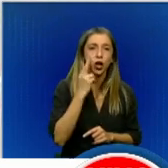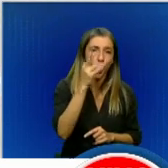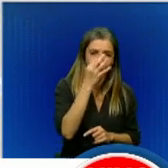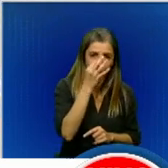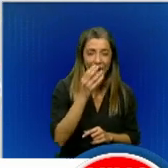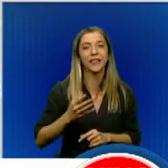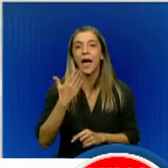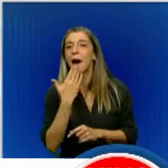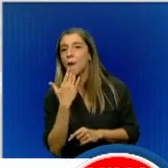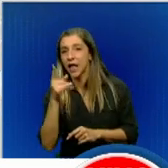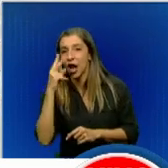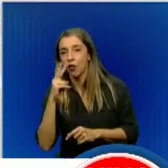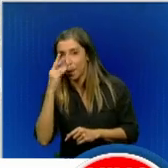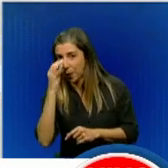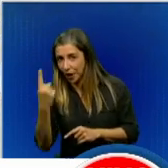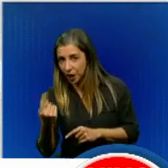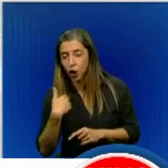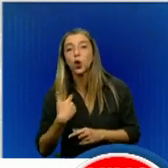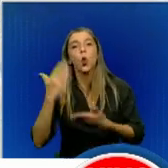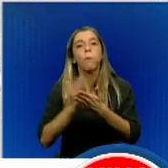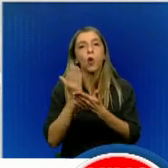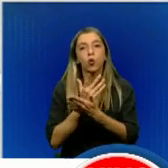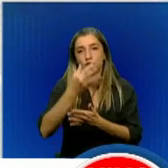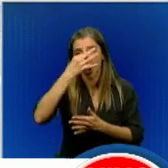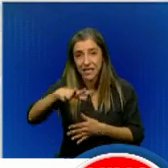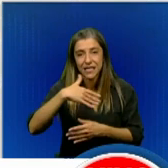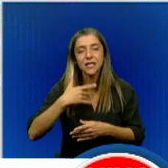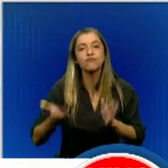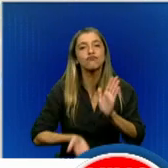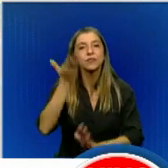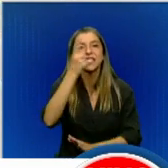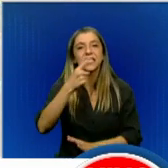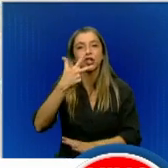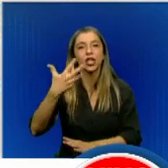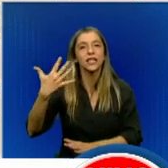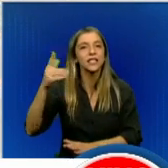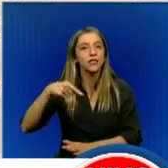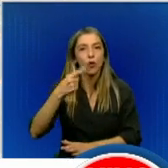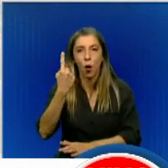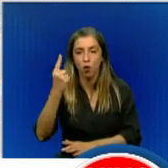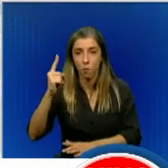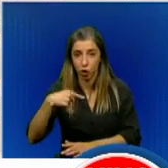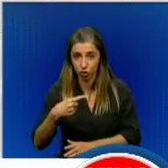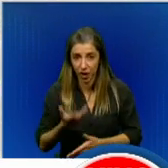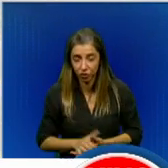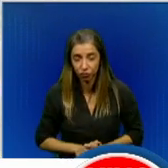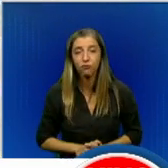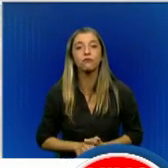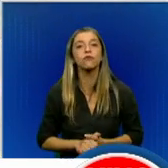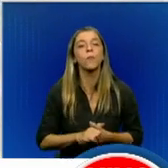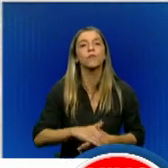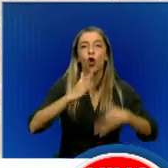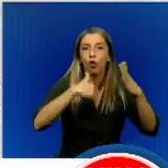2021 la producción de cemento se incrementó en 135 1 por ciento la construcción